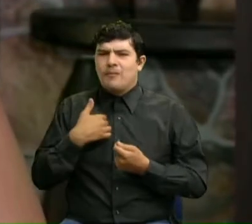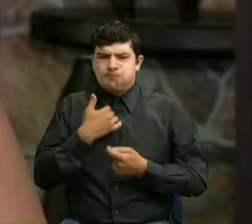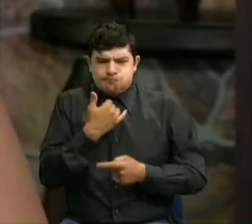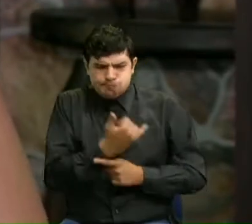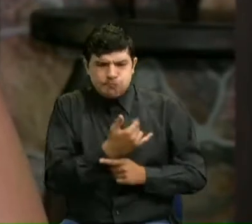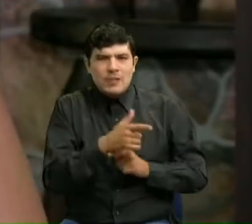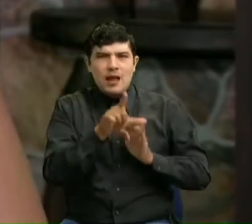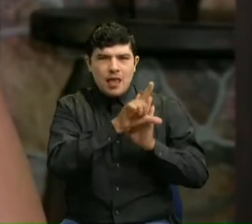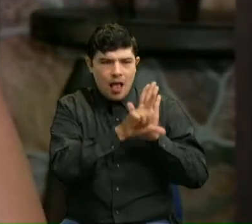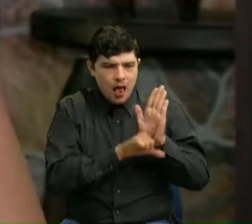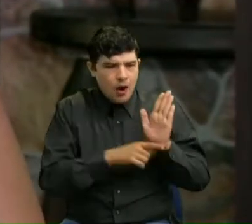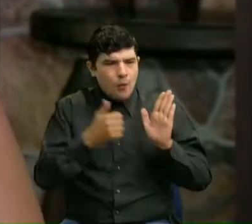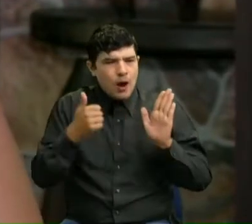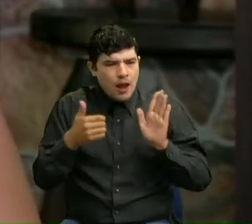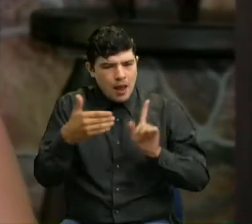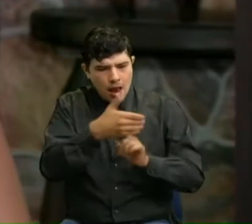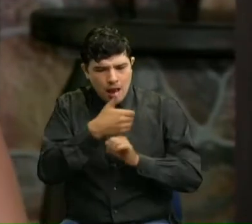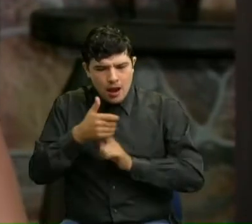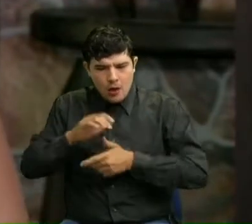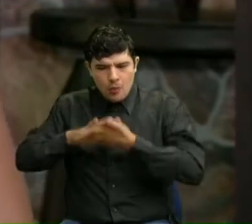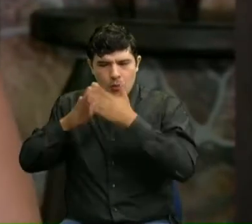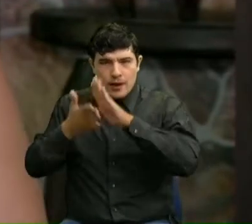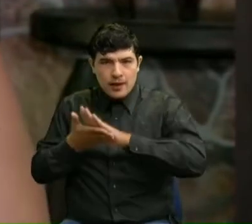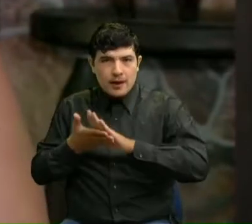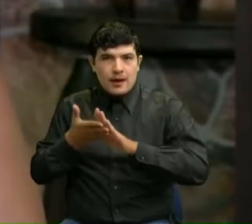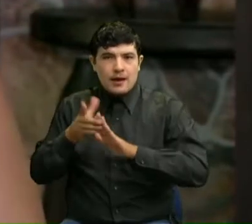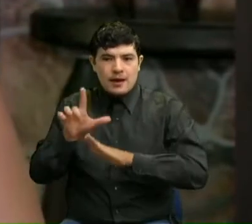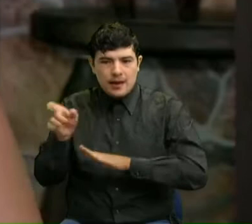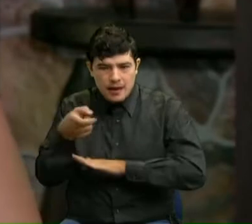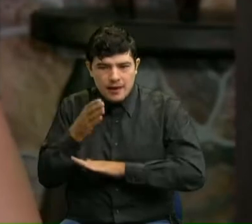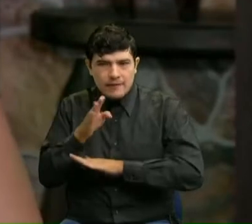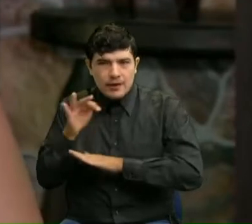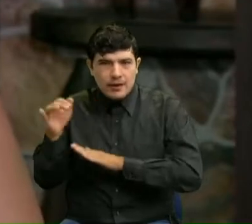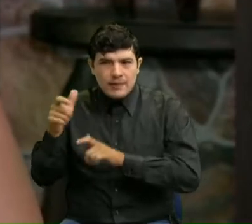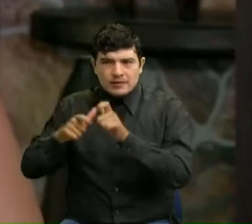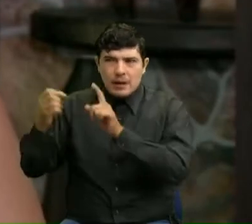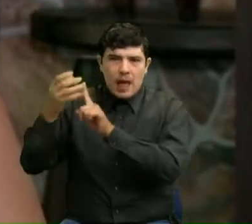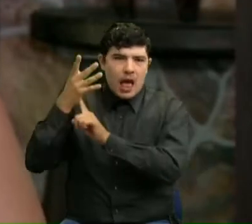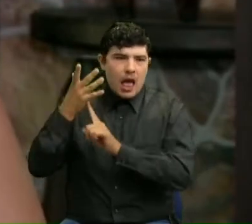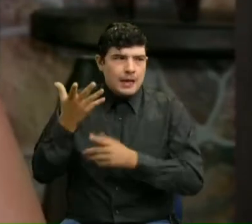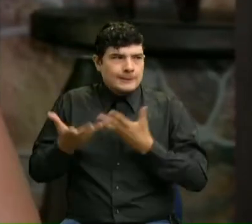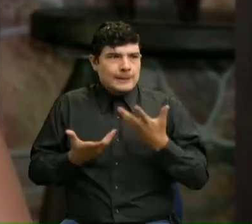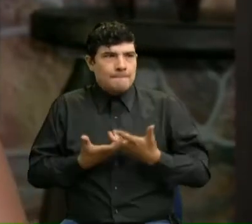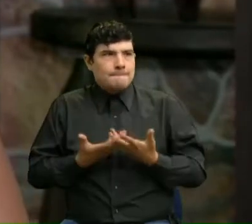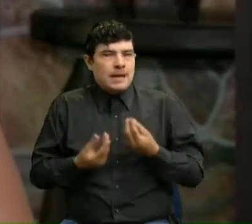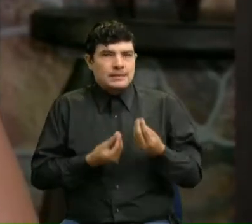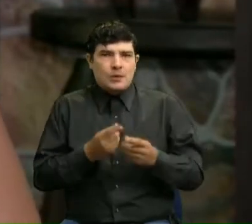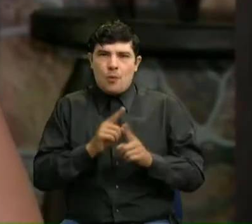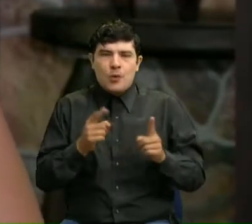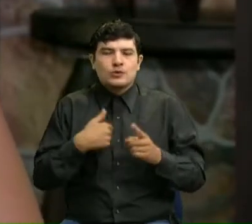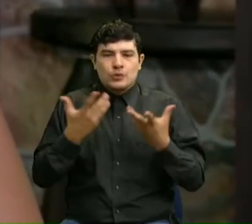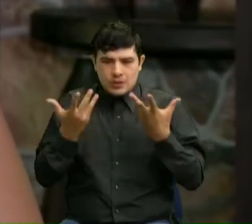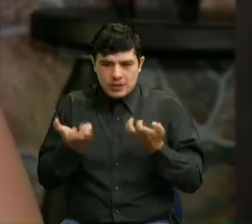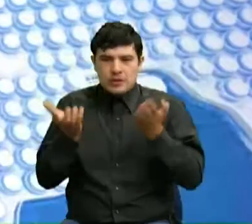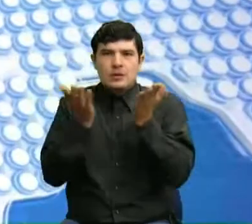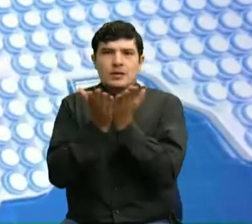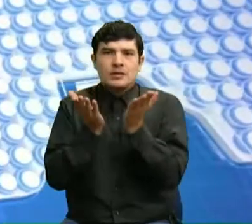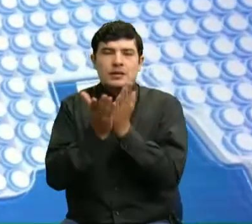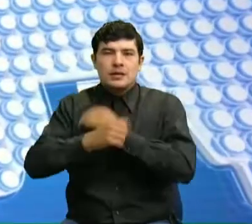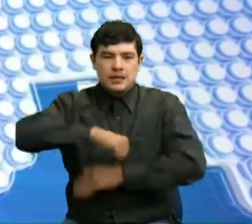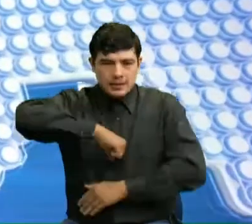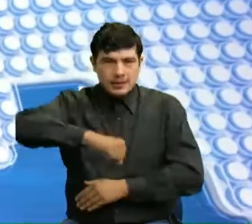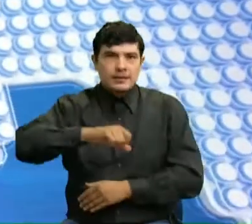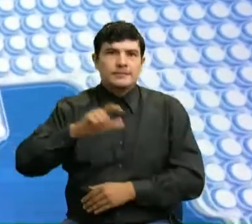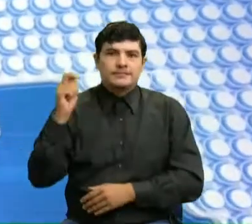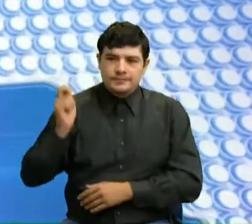para nosotros que nos ampara porque la gente nos agrede no podemos hacer nada ahí fue donde yo empecé a decir yo quiero estudiar la vida